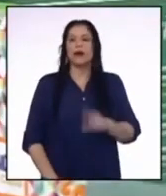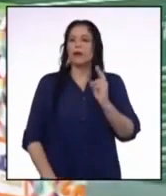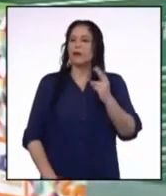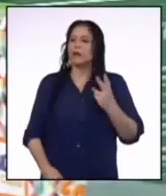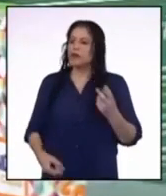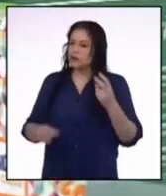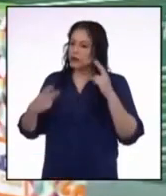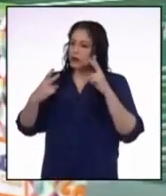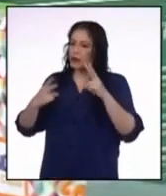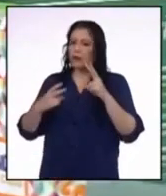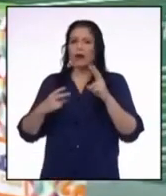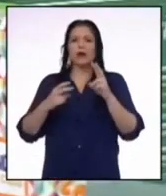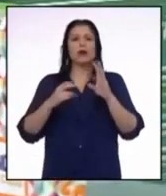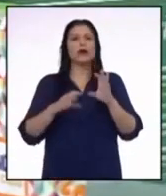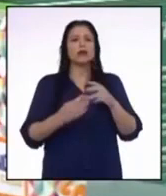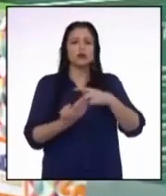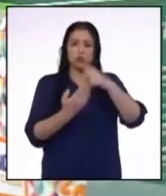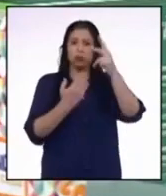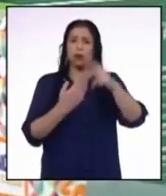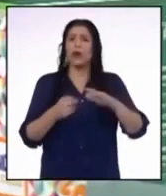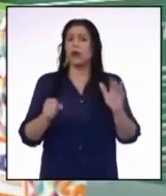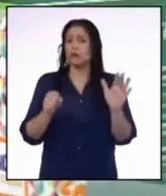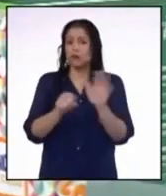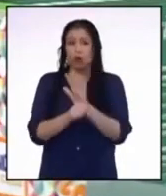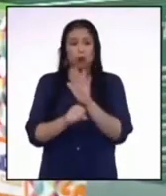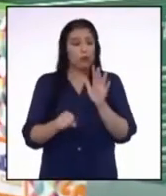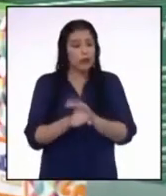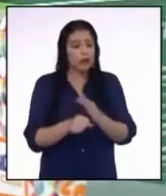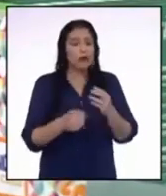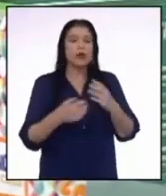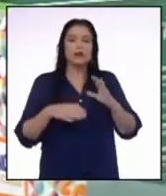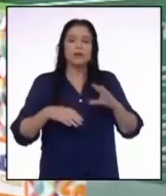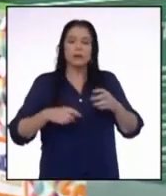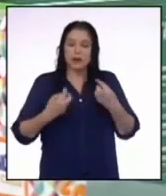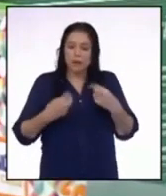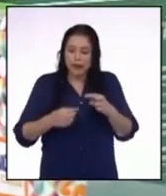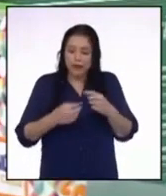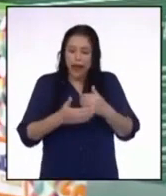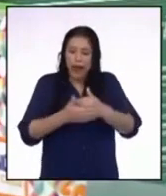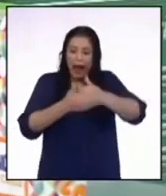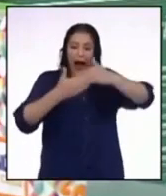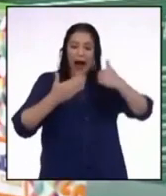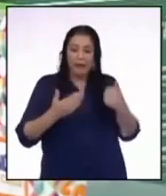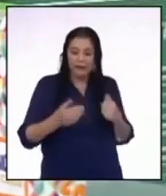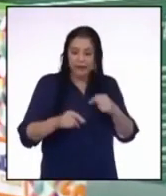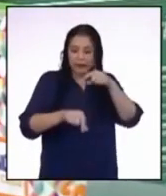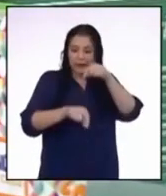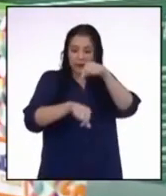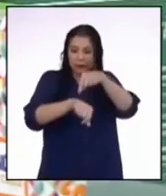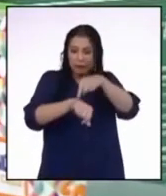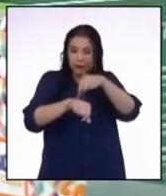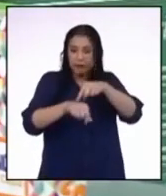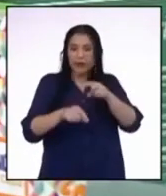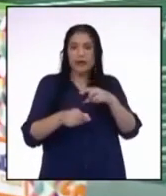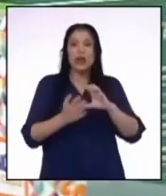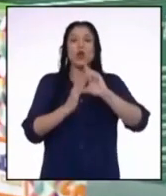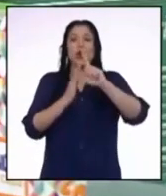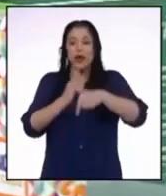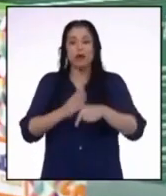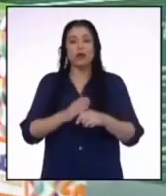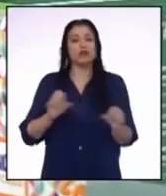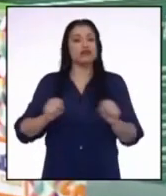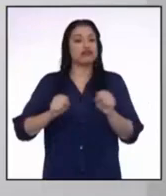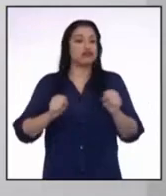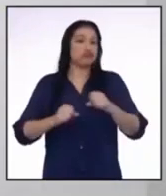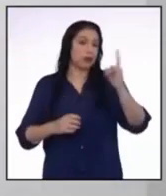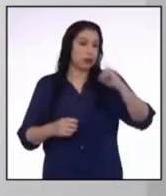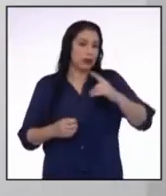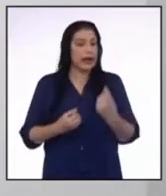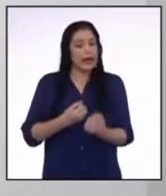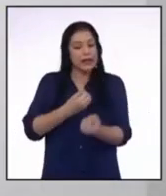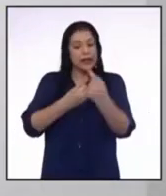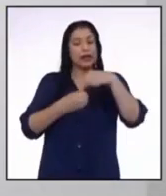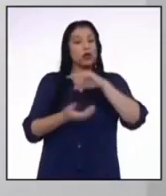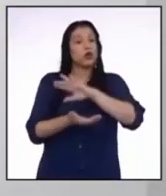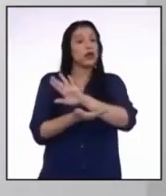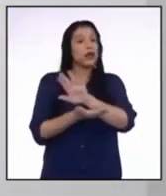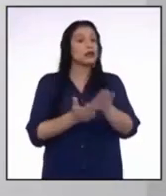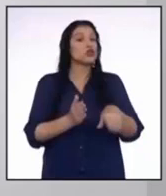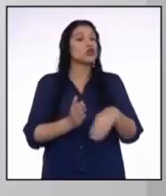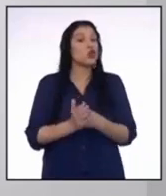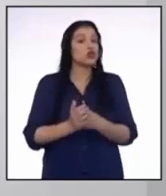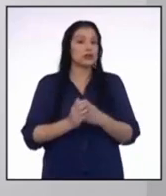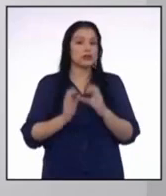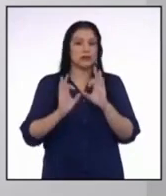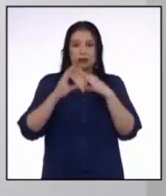Profesora, veo que es un plan muy completo, que nos permite actuar antes, durante y después de una emergencia, e incluye a todos los miembros de la familia.